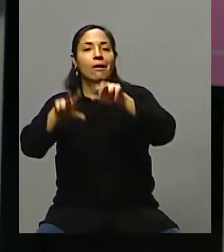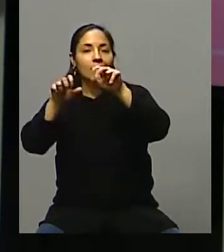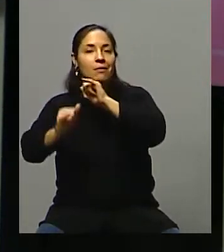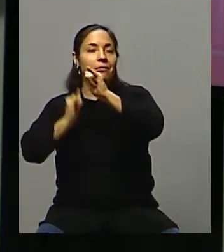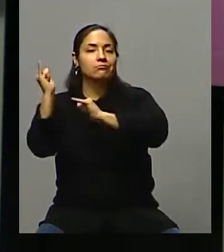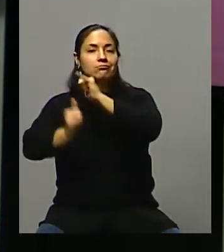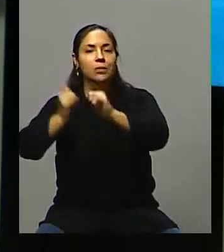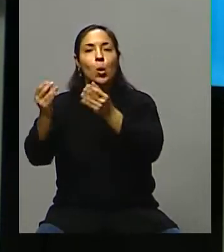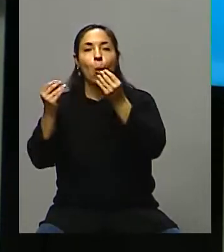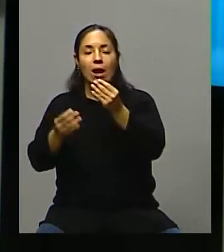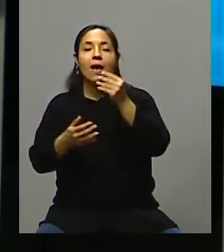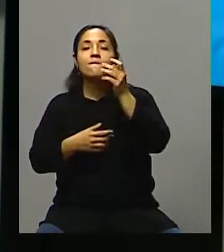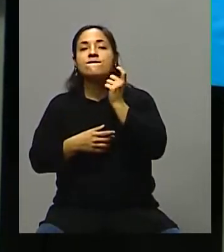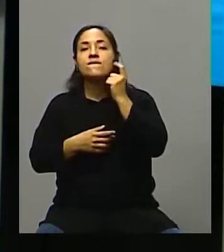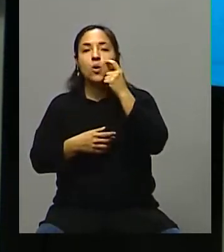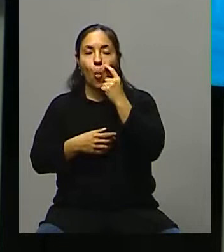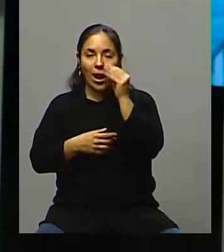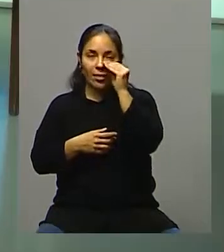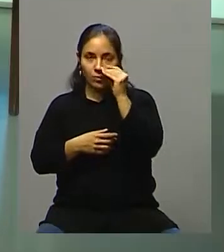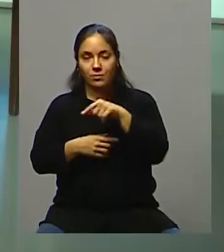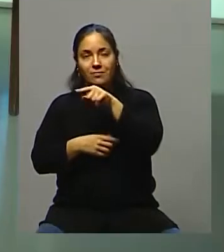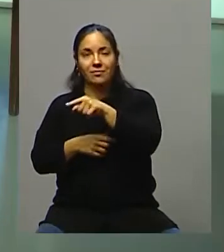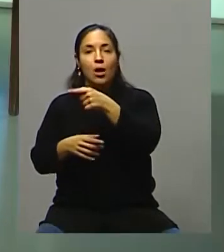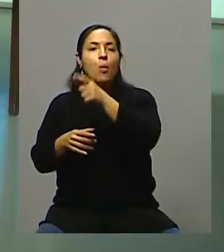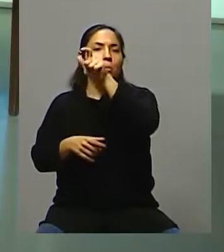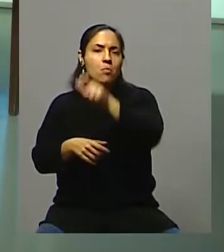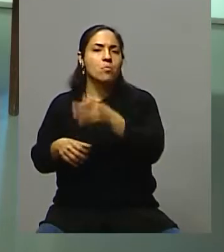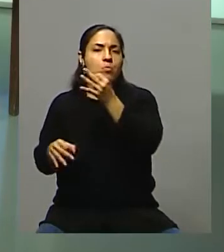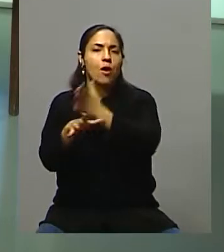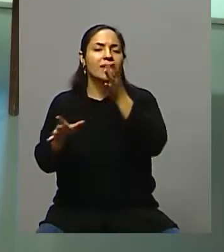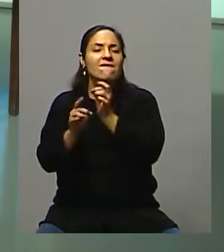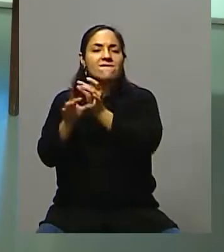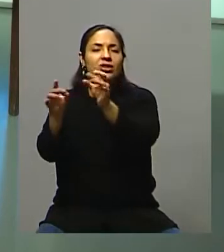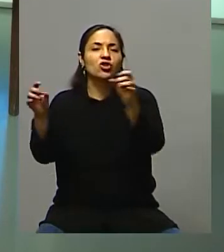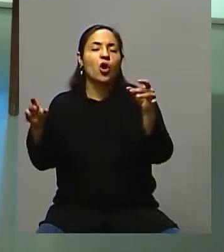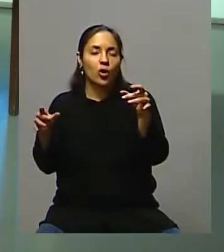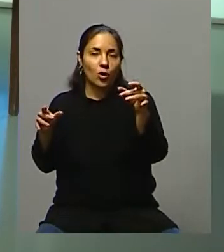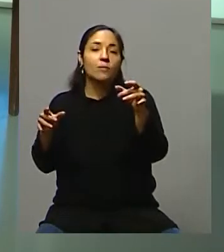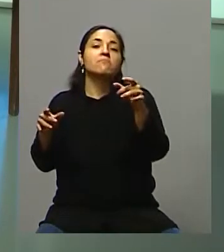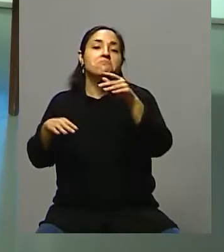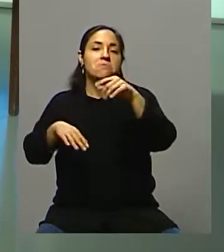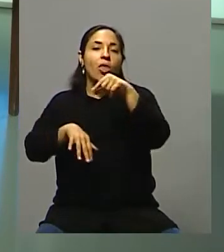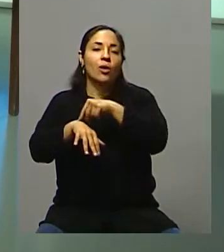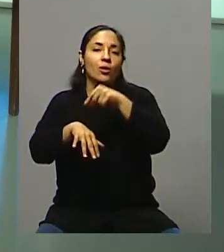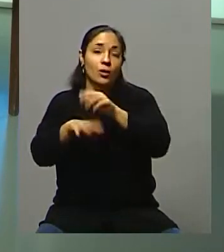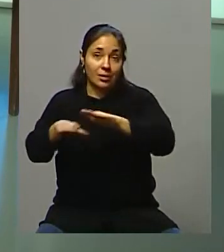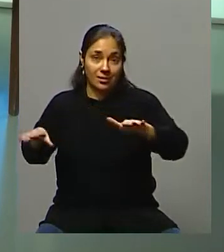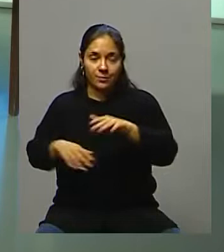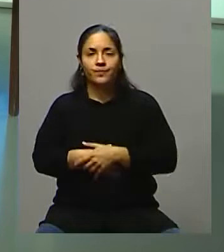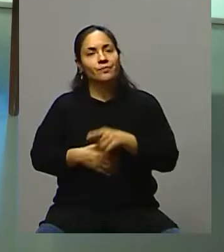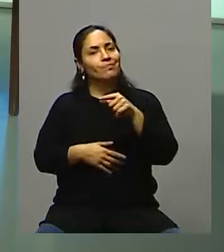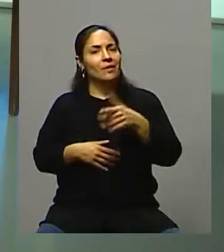Leonardo Manino, que es infectólogo pediatra. Se habla tanto de la viruela del mono y uno ve, en serio debo decir, Leonardo, que vemos